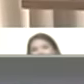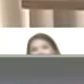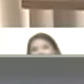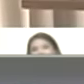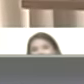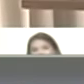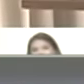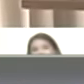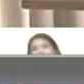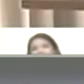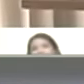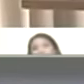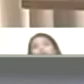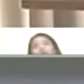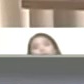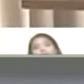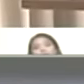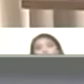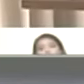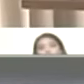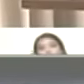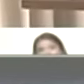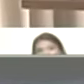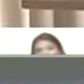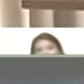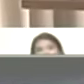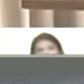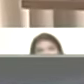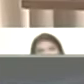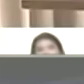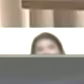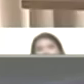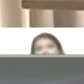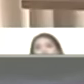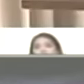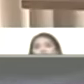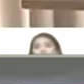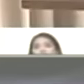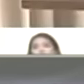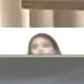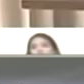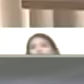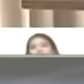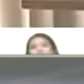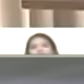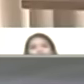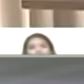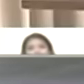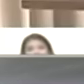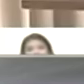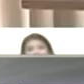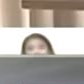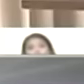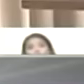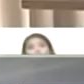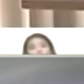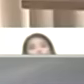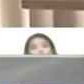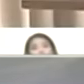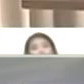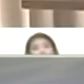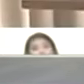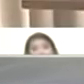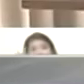salida desde Guayana. La subestación San Jerónimo es una subestación 765, una de las más importantes del país, son